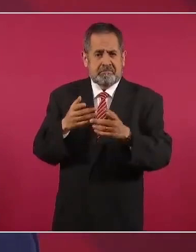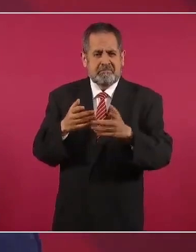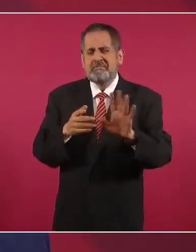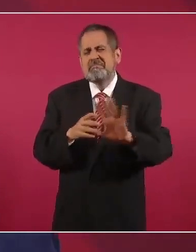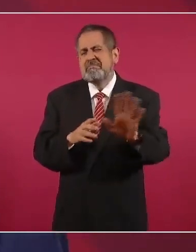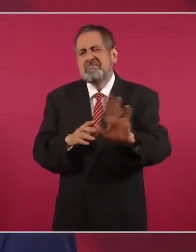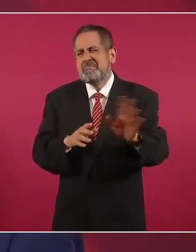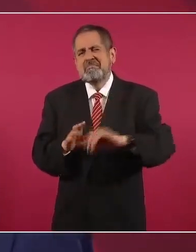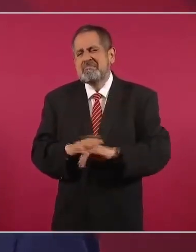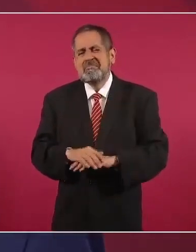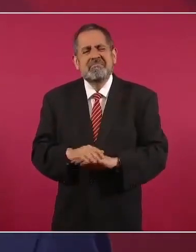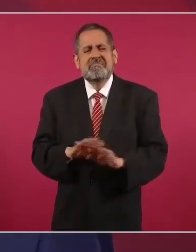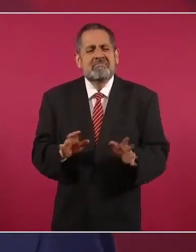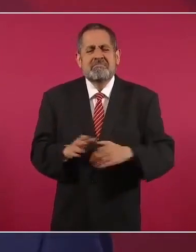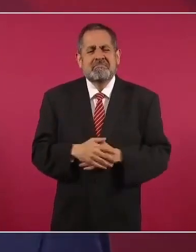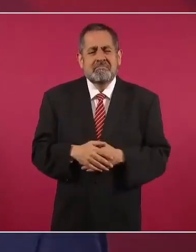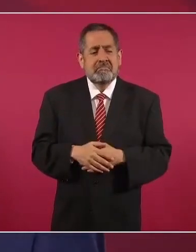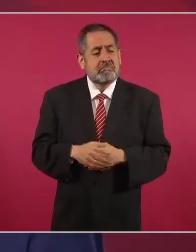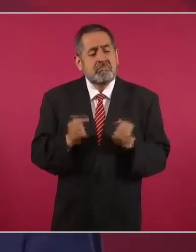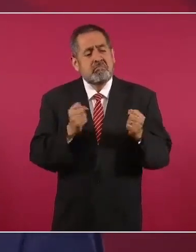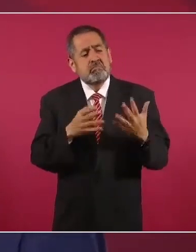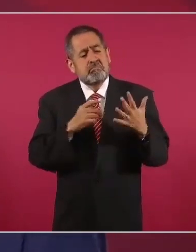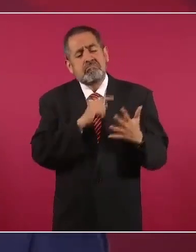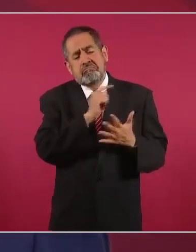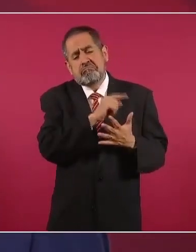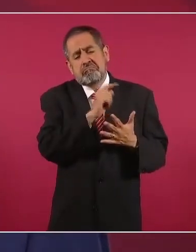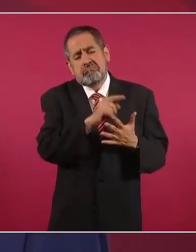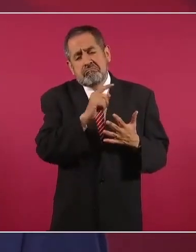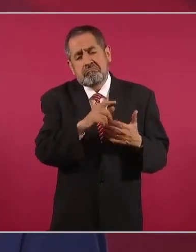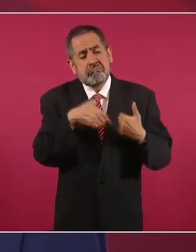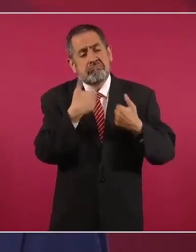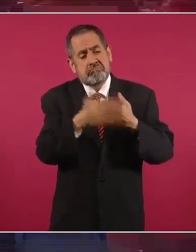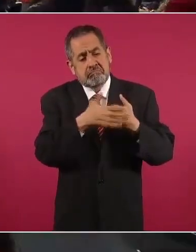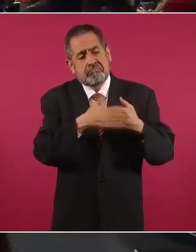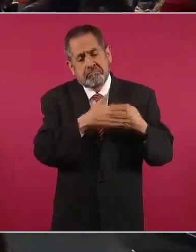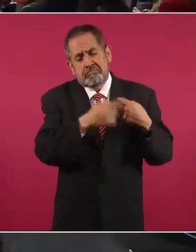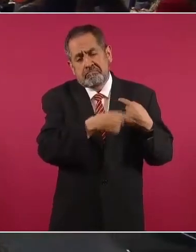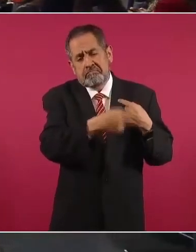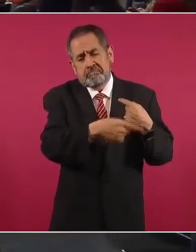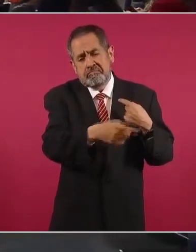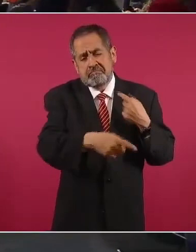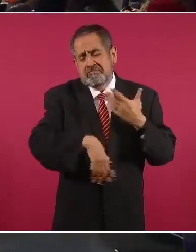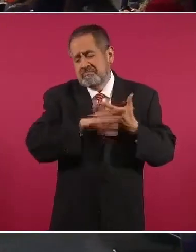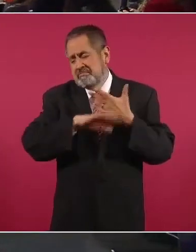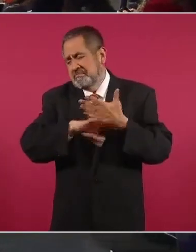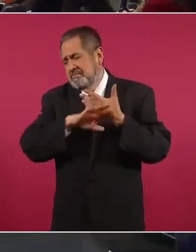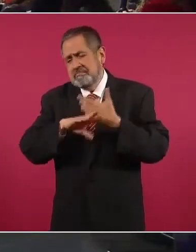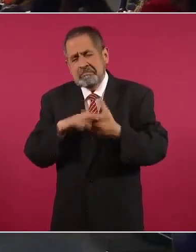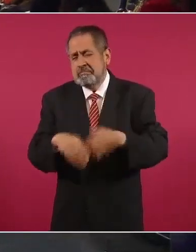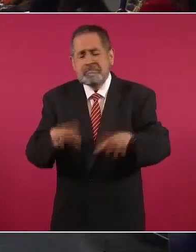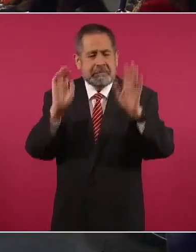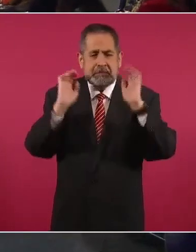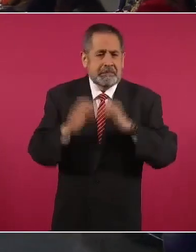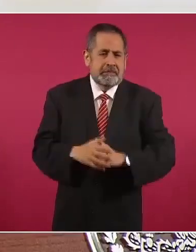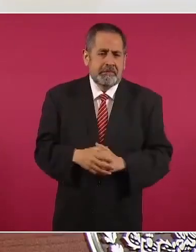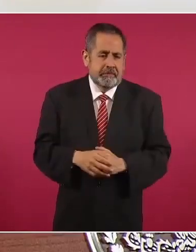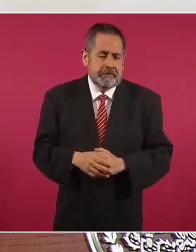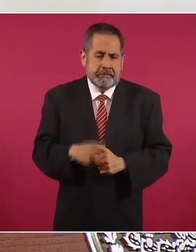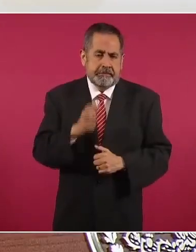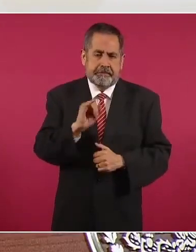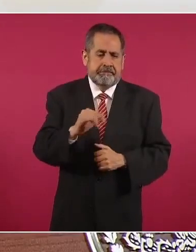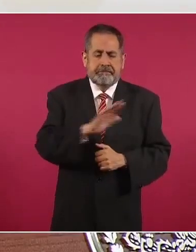No, para nada. Es que son varios y los que vienen. O sea, es que es así.